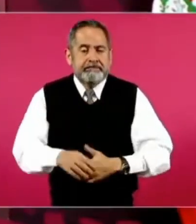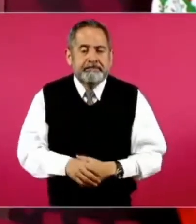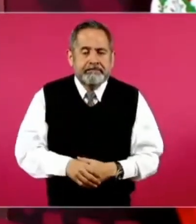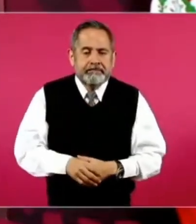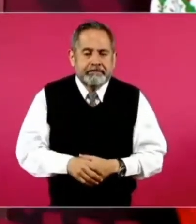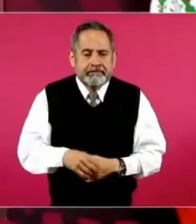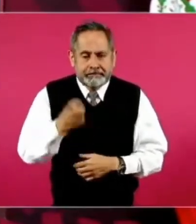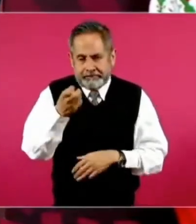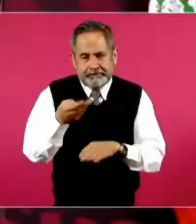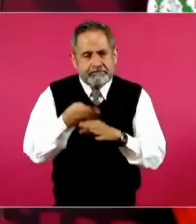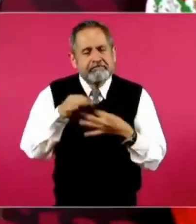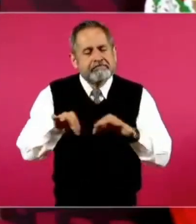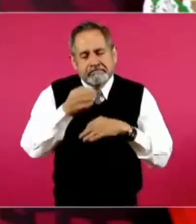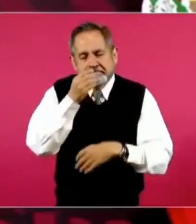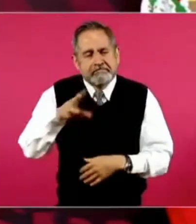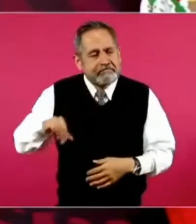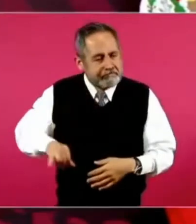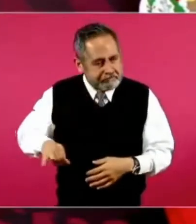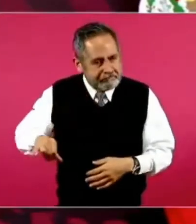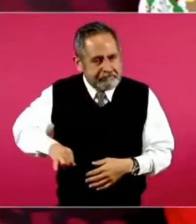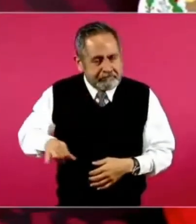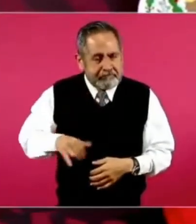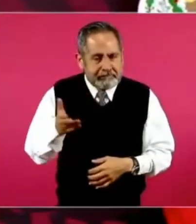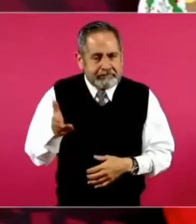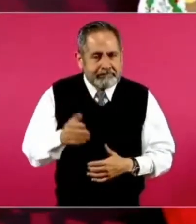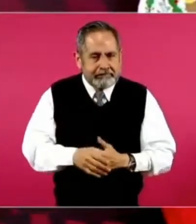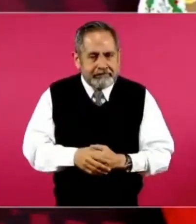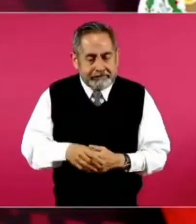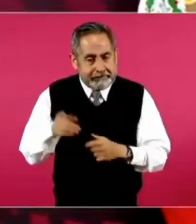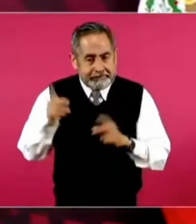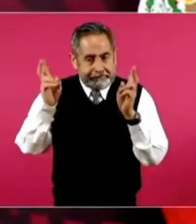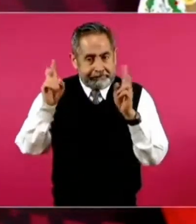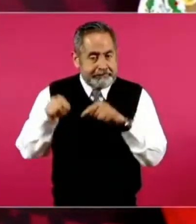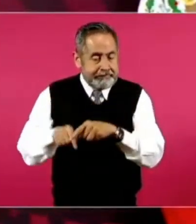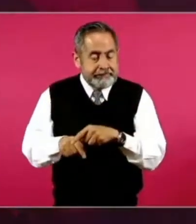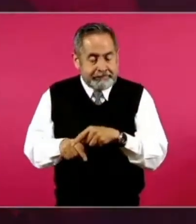Entonces, es muy interesante el tema